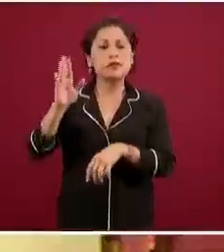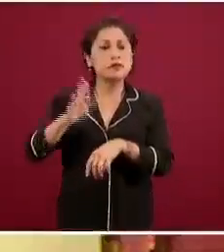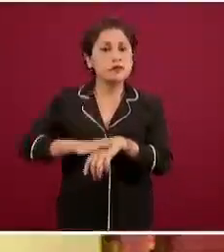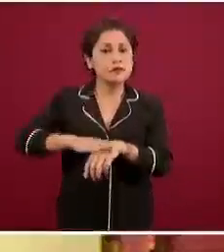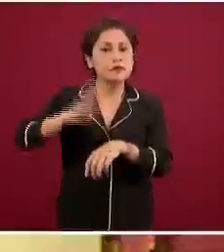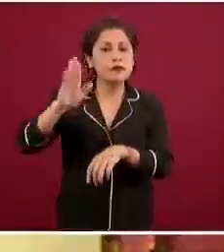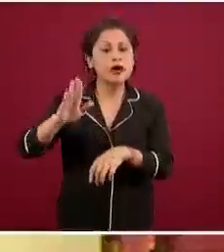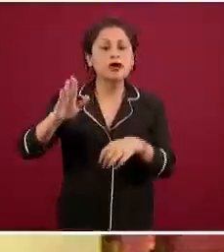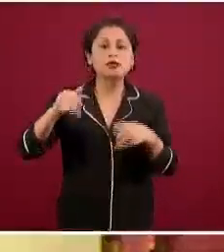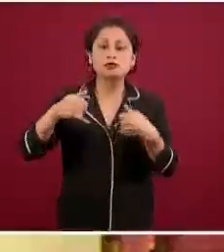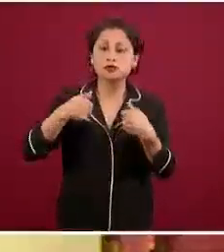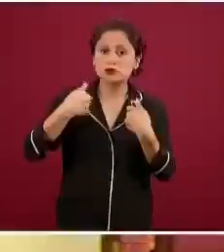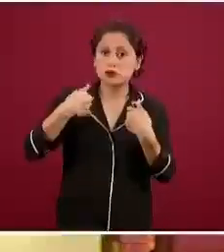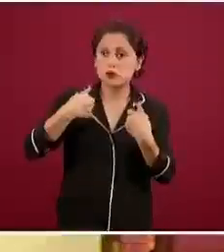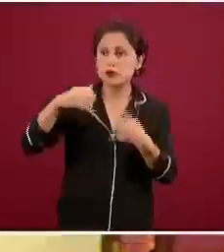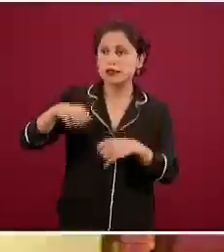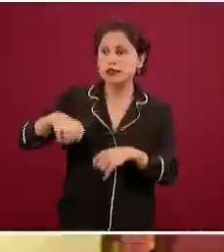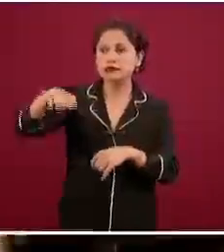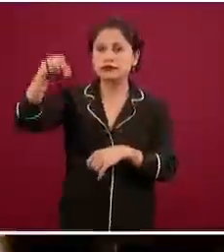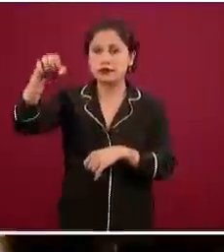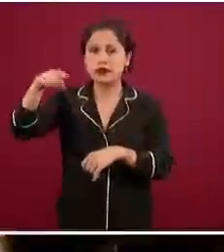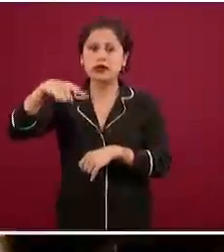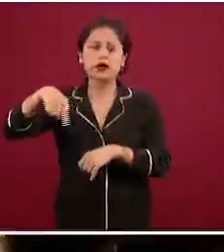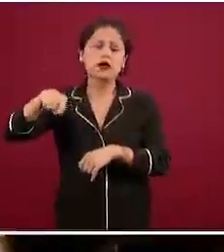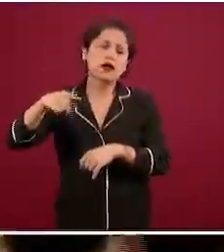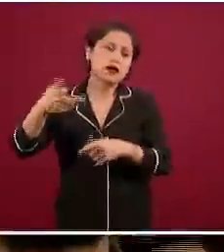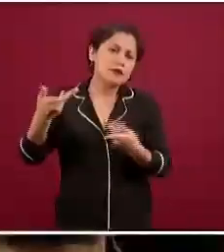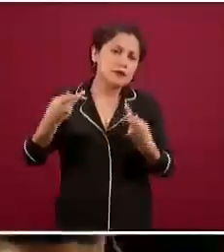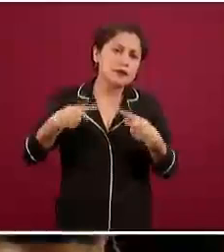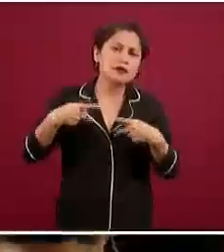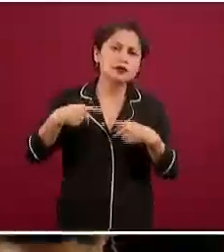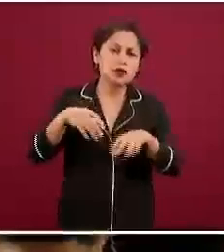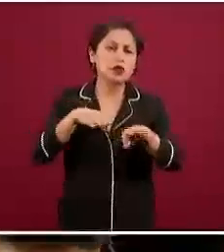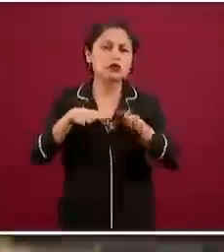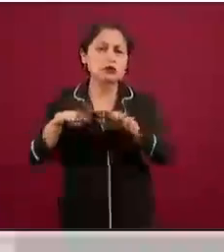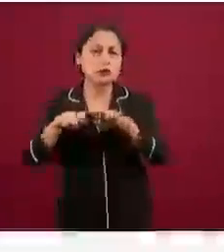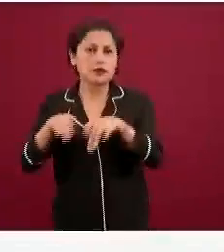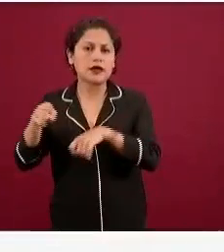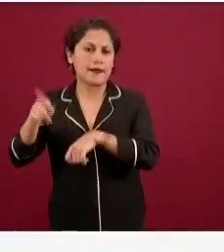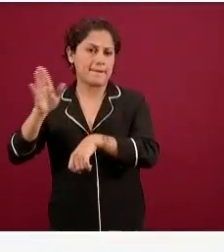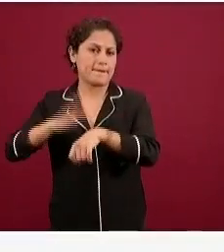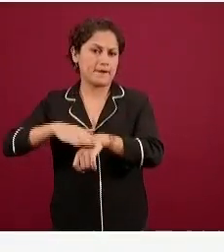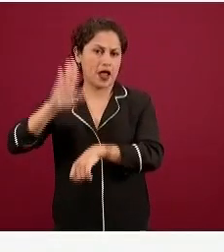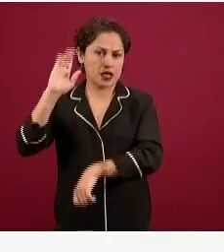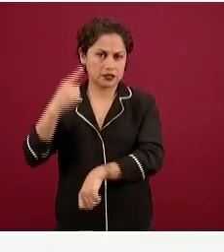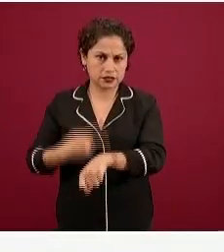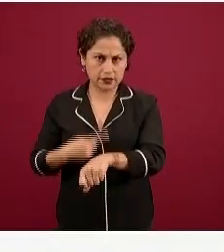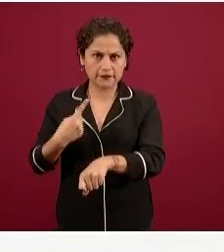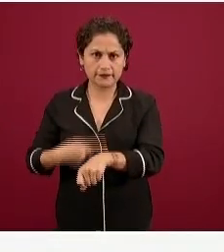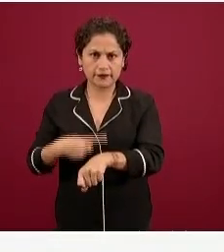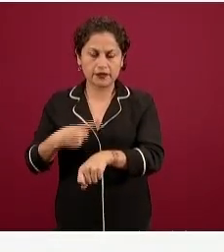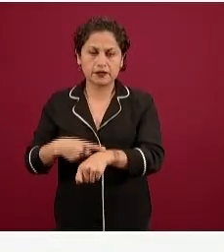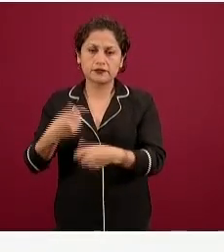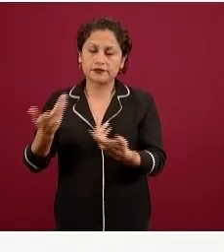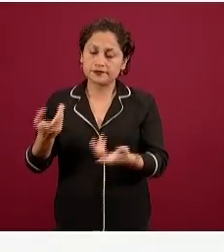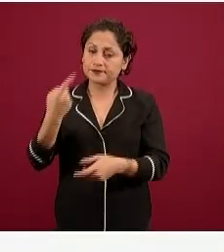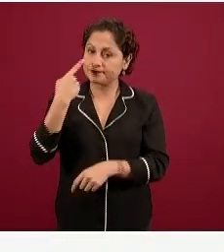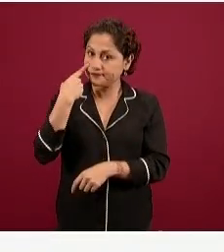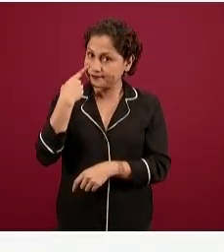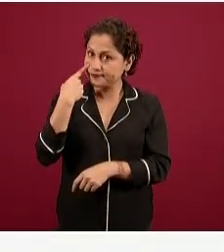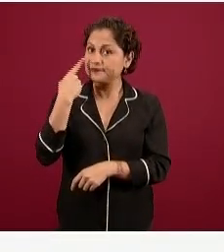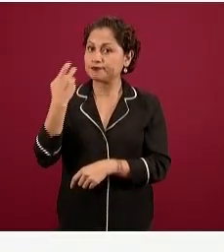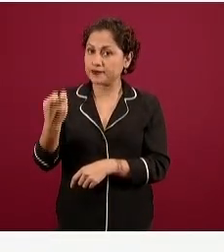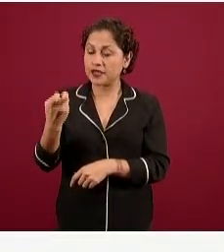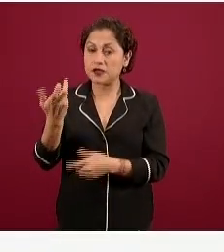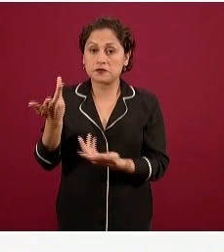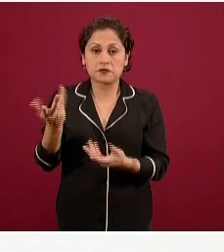adultos jóvenes, en edad productiva, ¿sí? Y esto es en su momento, esto solamente evidencia el riesgo que